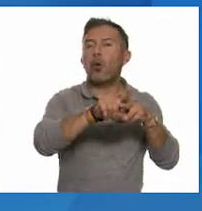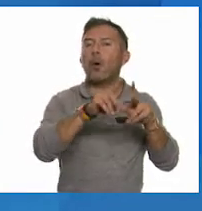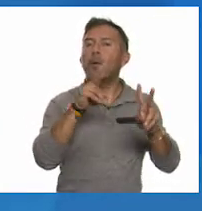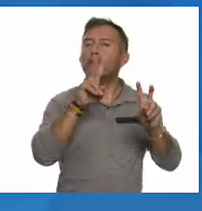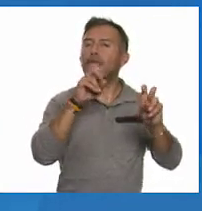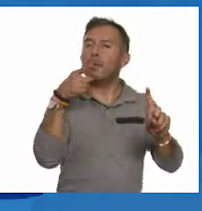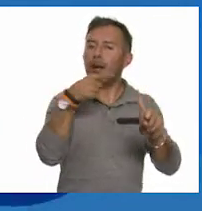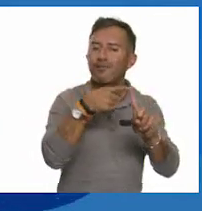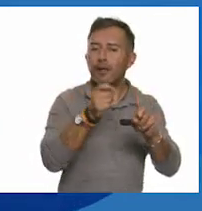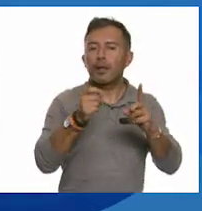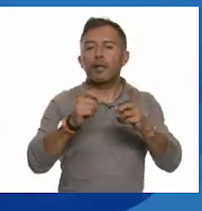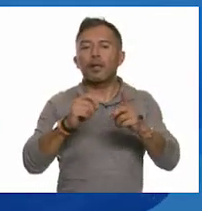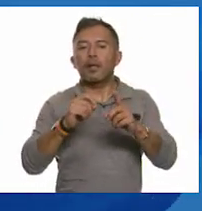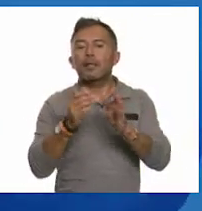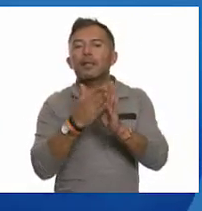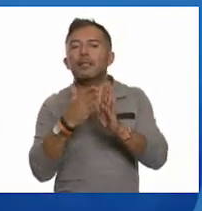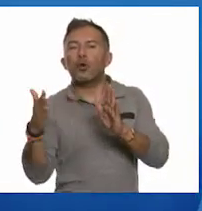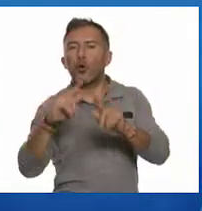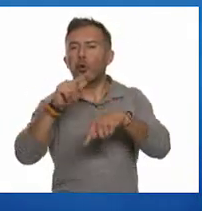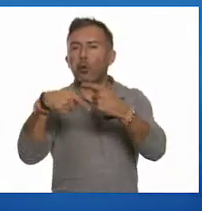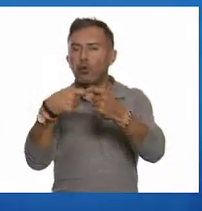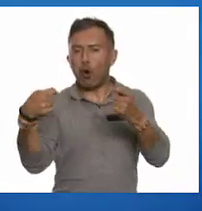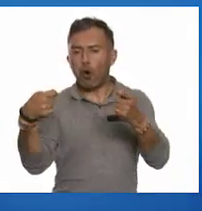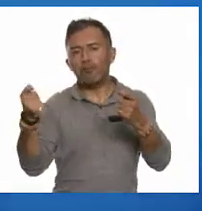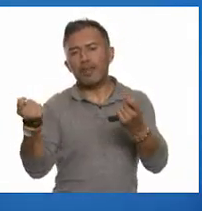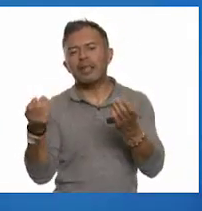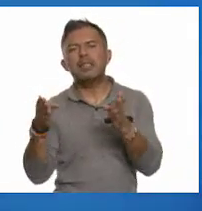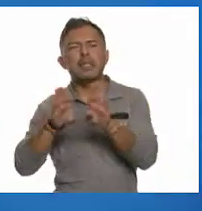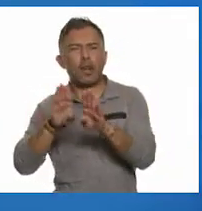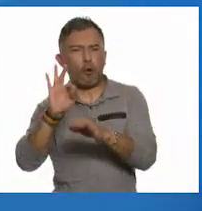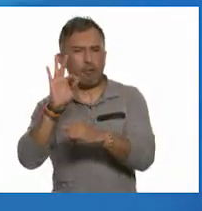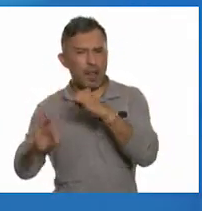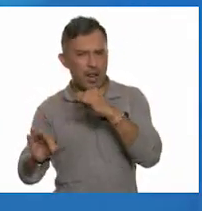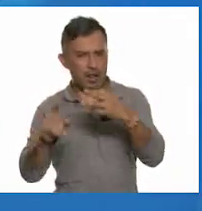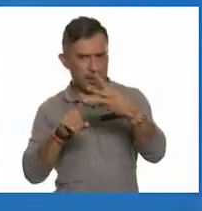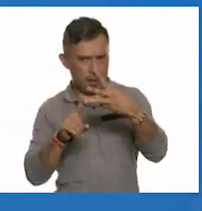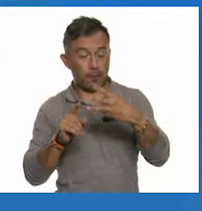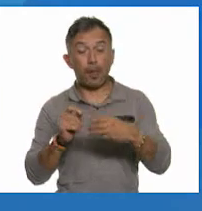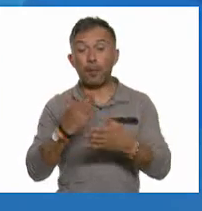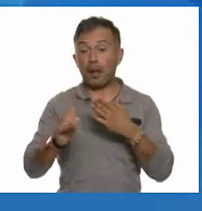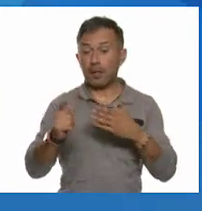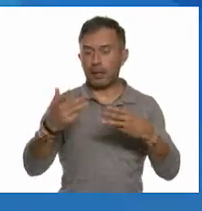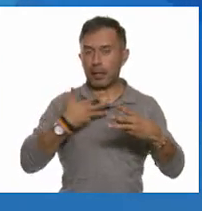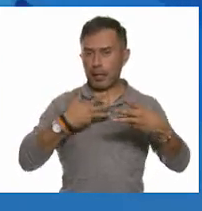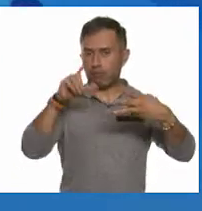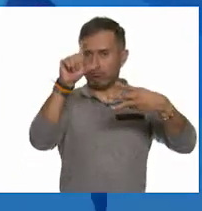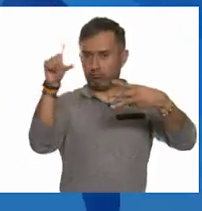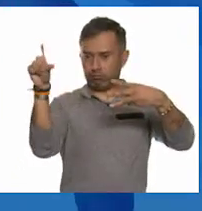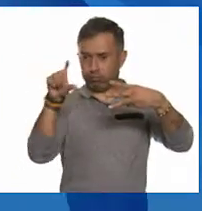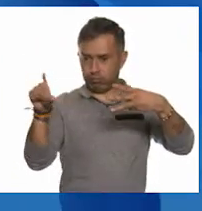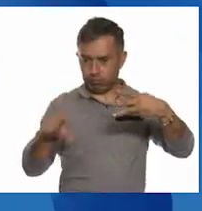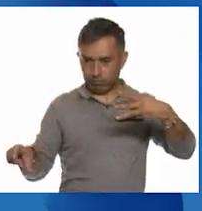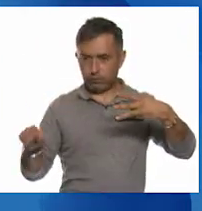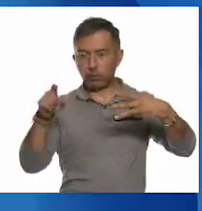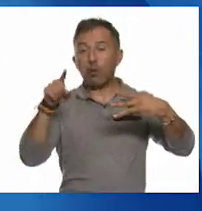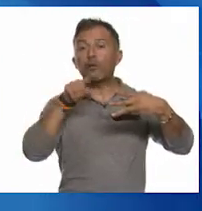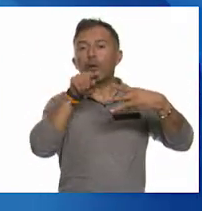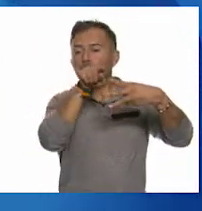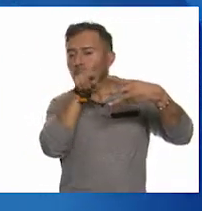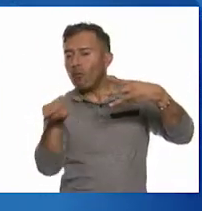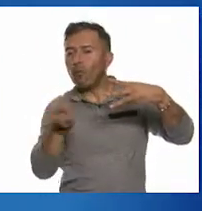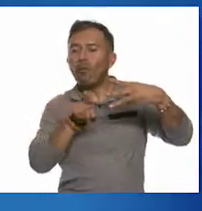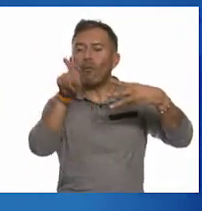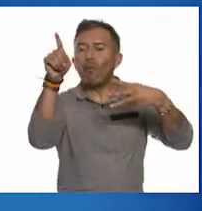nudo, cierre o final. Y del lado derecho tenemos 3 fragmentos. Muy ¿De bien. acuerdo? Tenemos que unir con una línea.